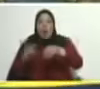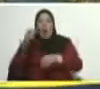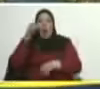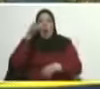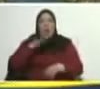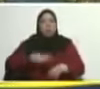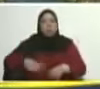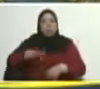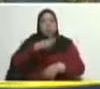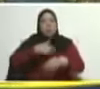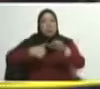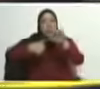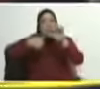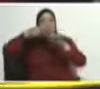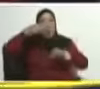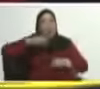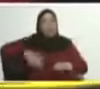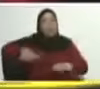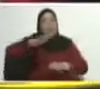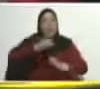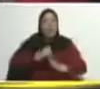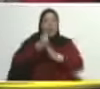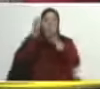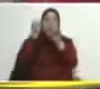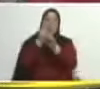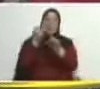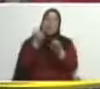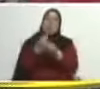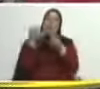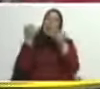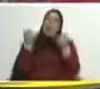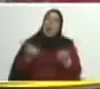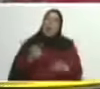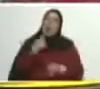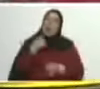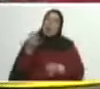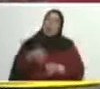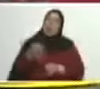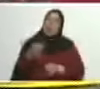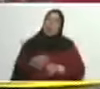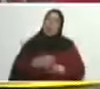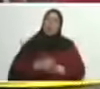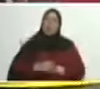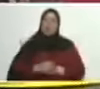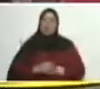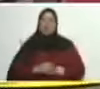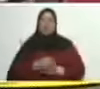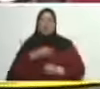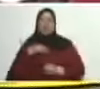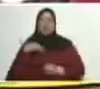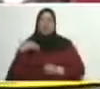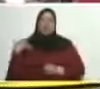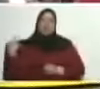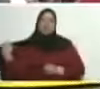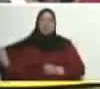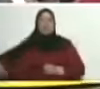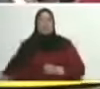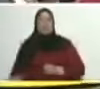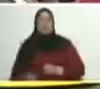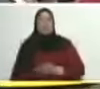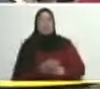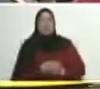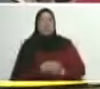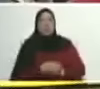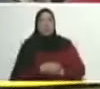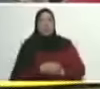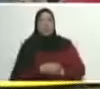que estaban ahí representados en su momento. Es la verdad. Fue una de las grandes victorias que tuvimos para